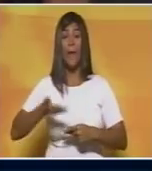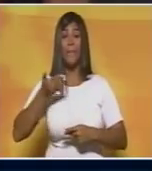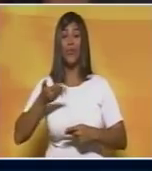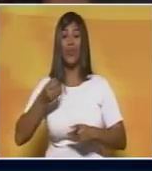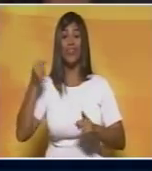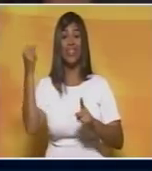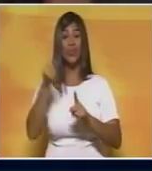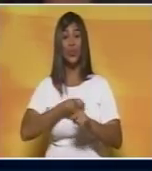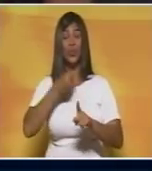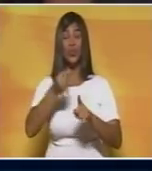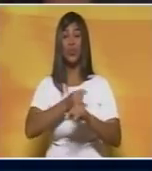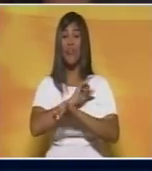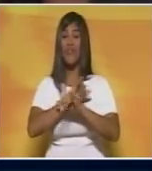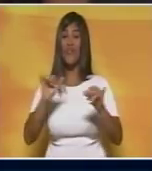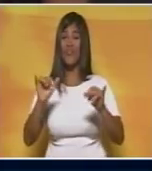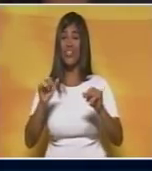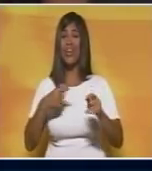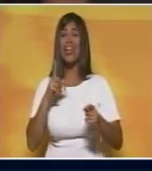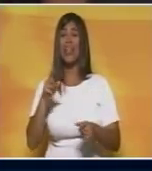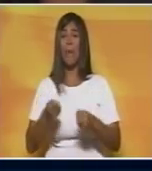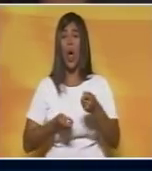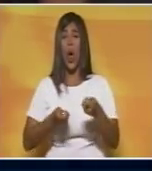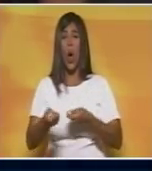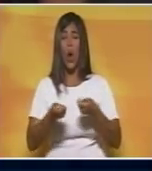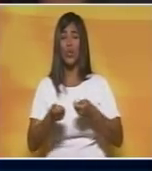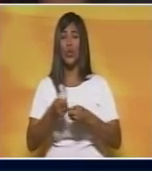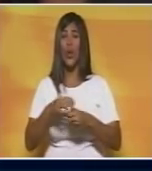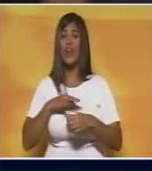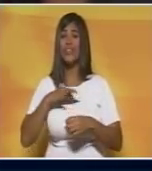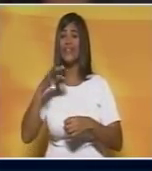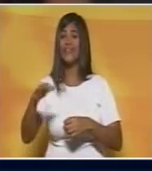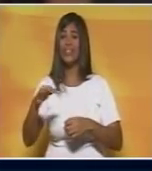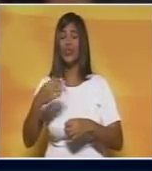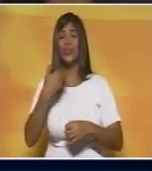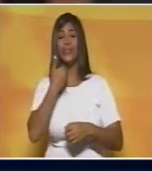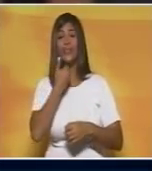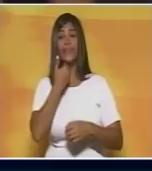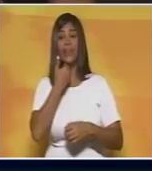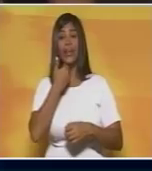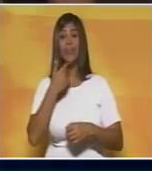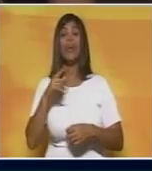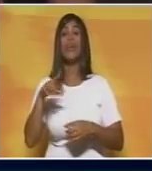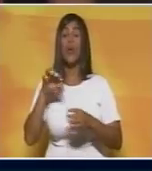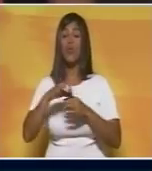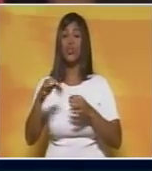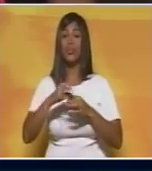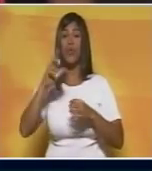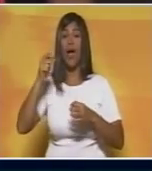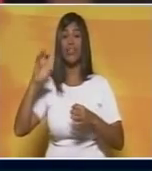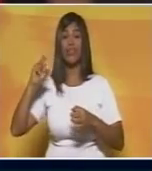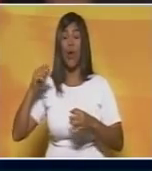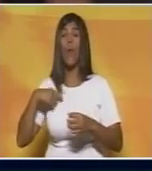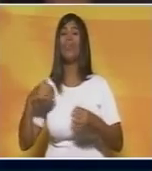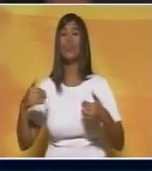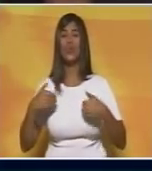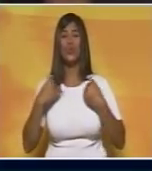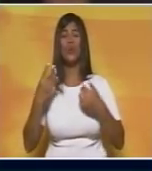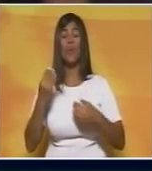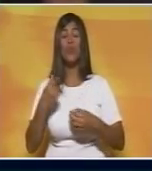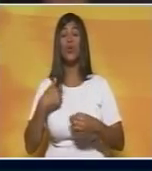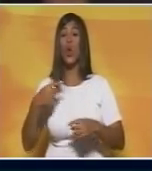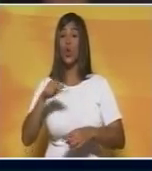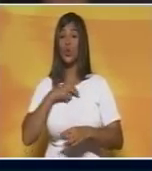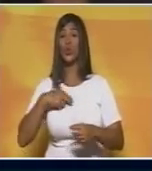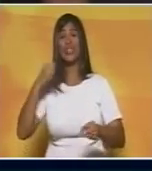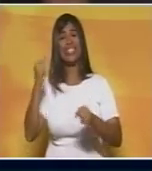la erradicación y control de la malaria en nuestro municipio Casacoima, que se ha visto afectado y que hemos estado trabajando para